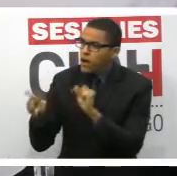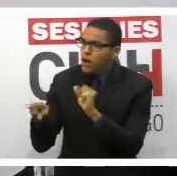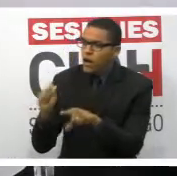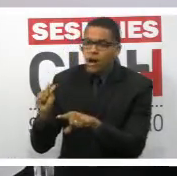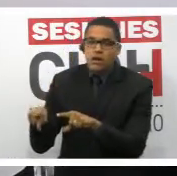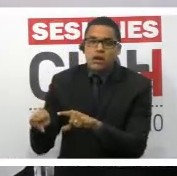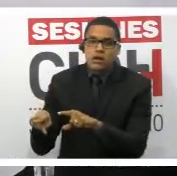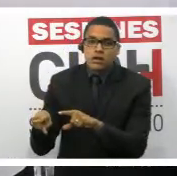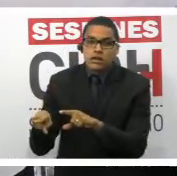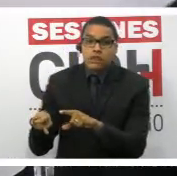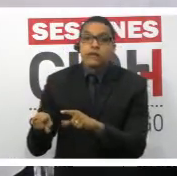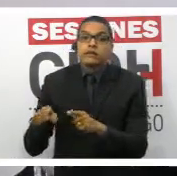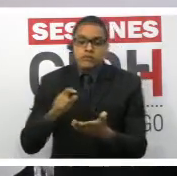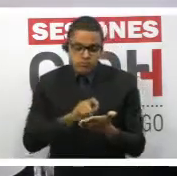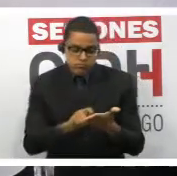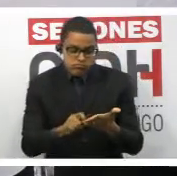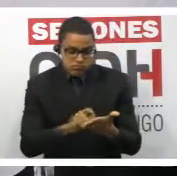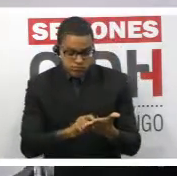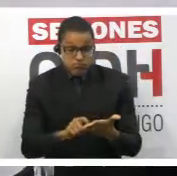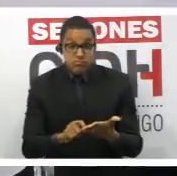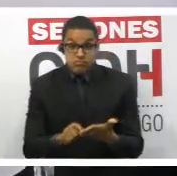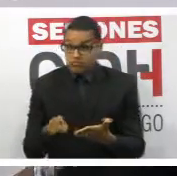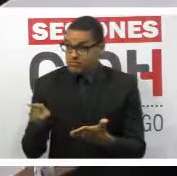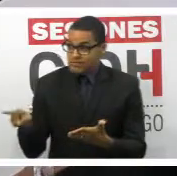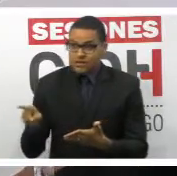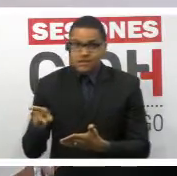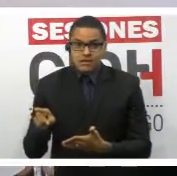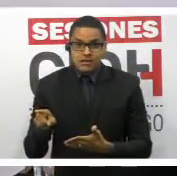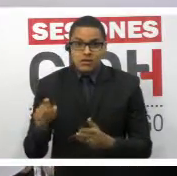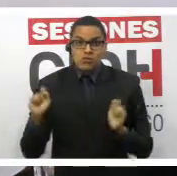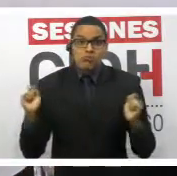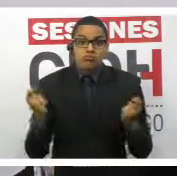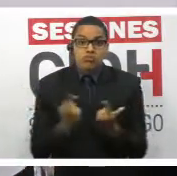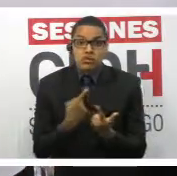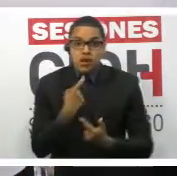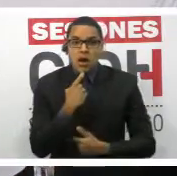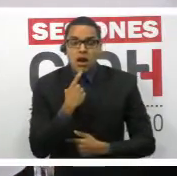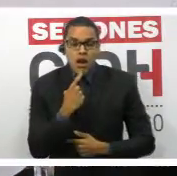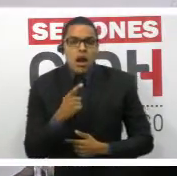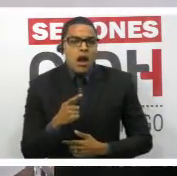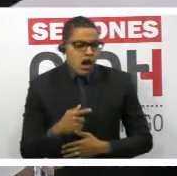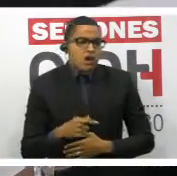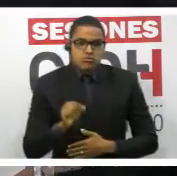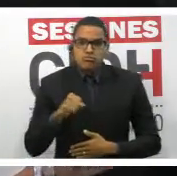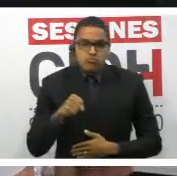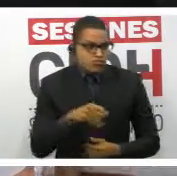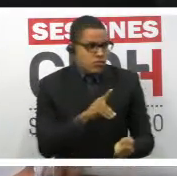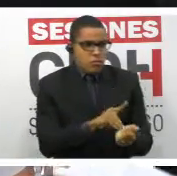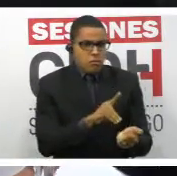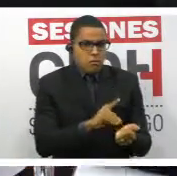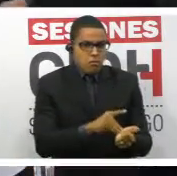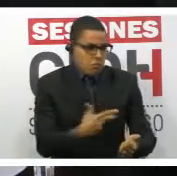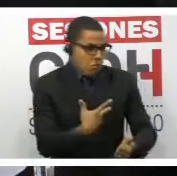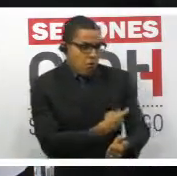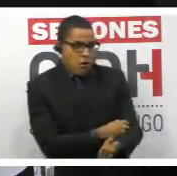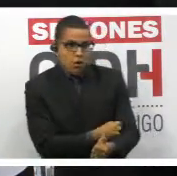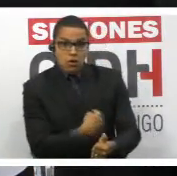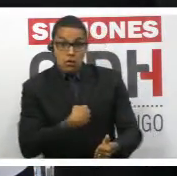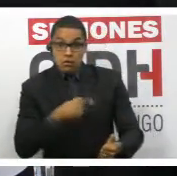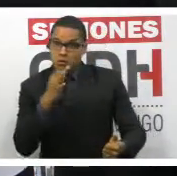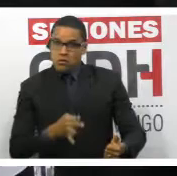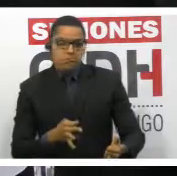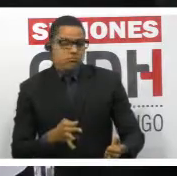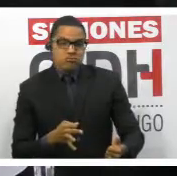esterilizada sin su consentimiento libre e informado también nos preocupa mucho la falta de